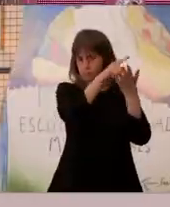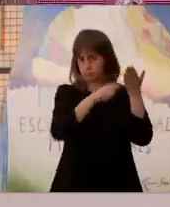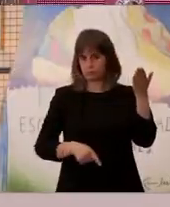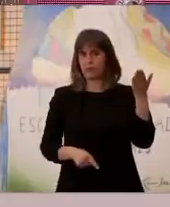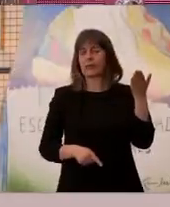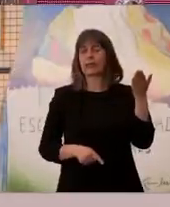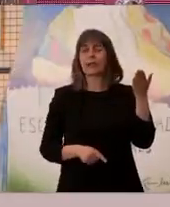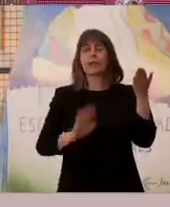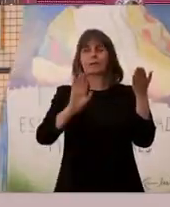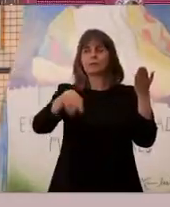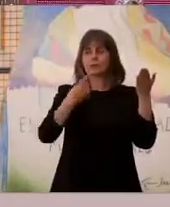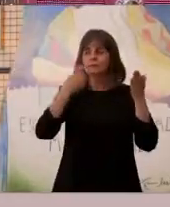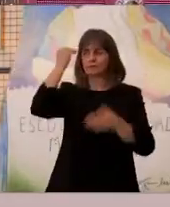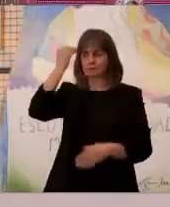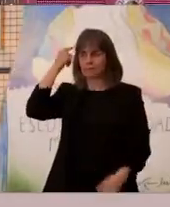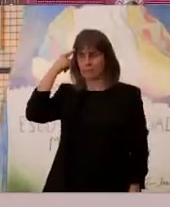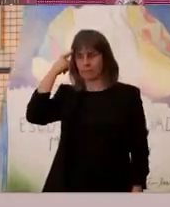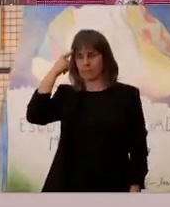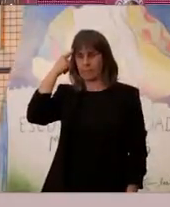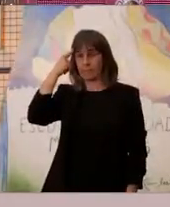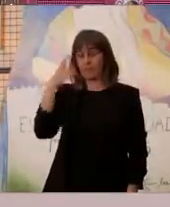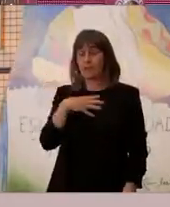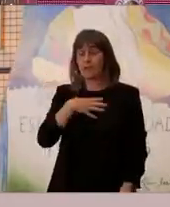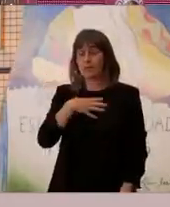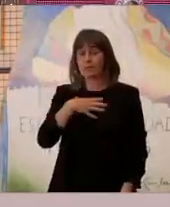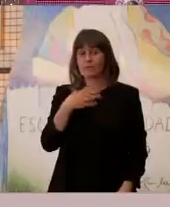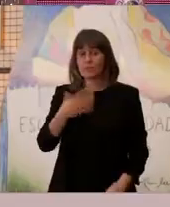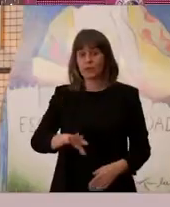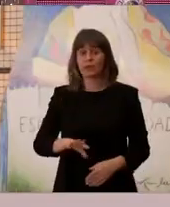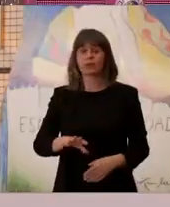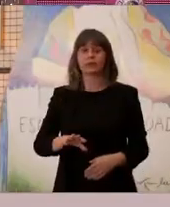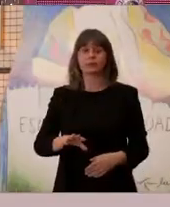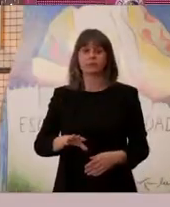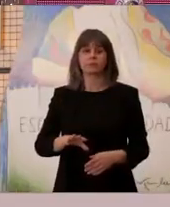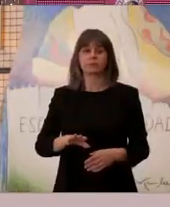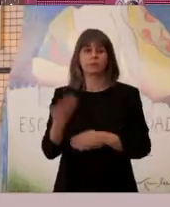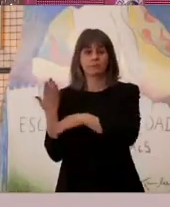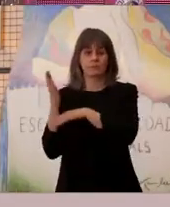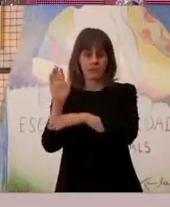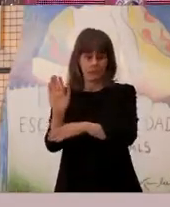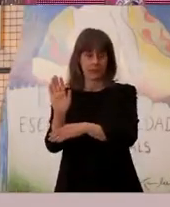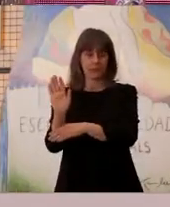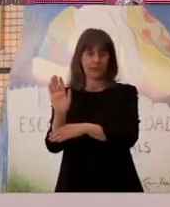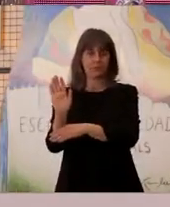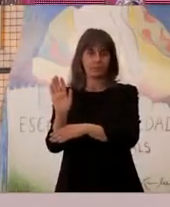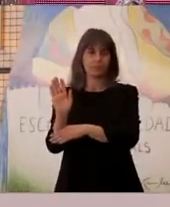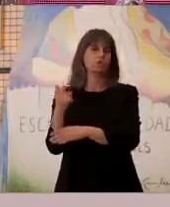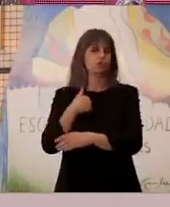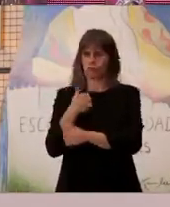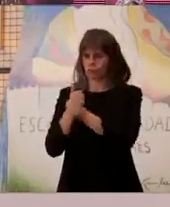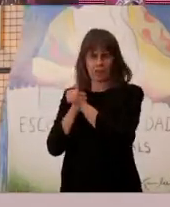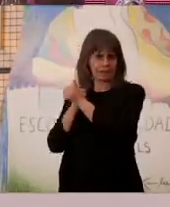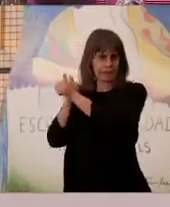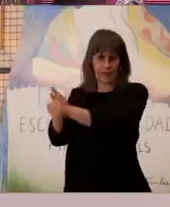después pensé que quizá para introducirla porque yo la seguía la seguí cuando